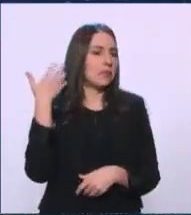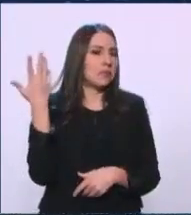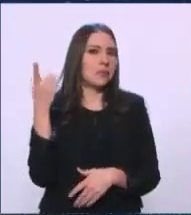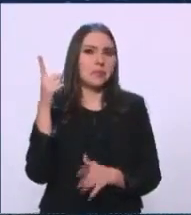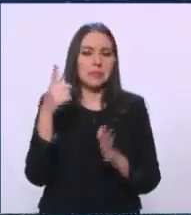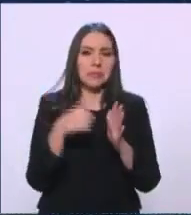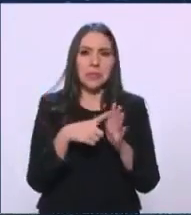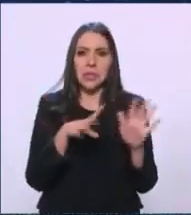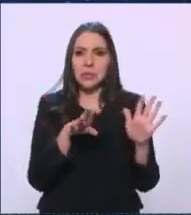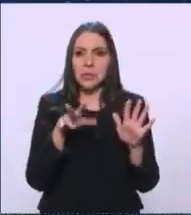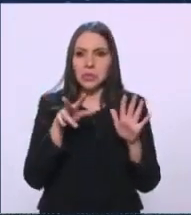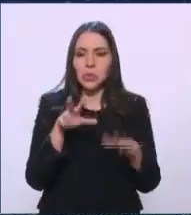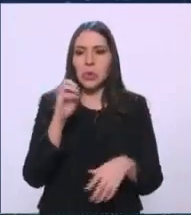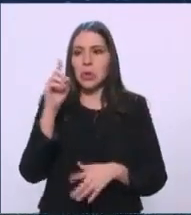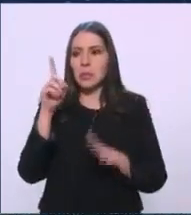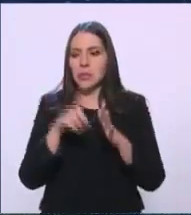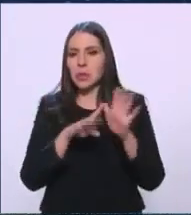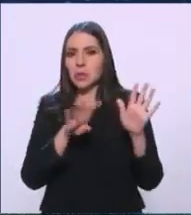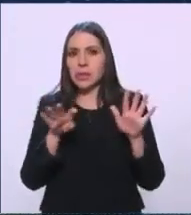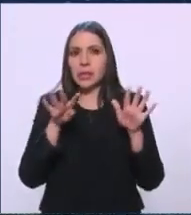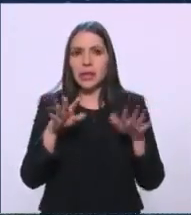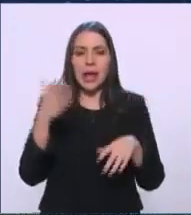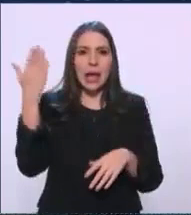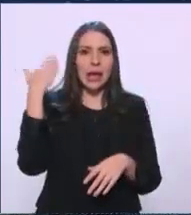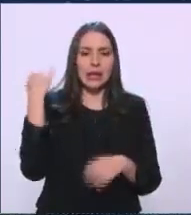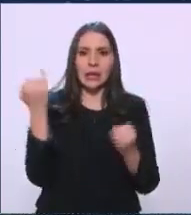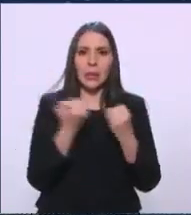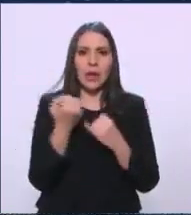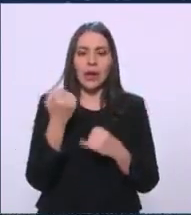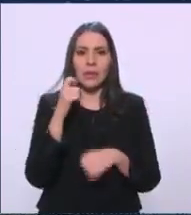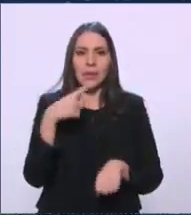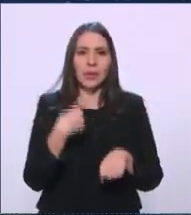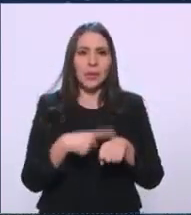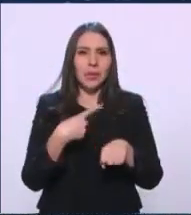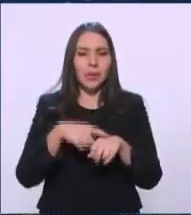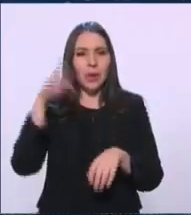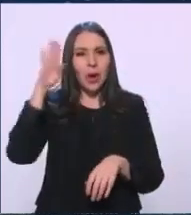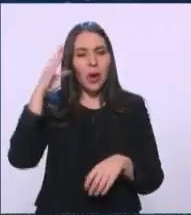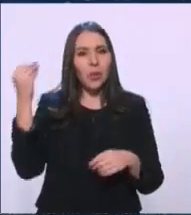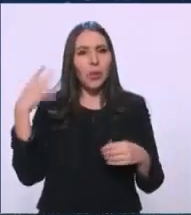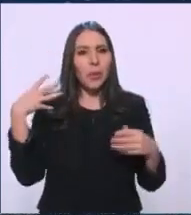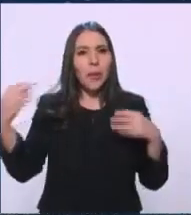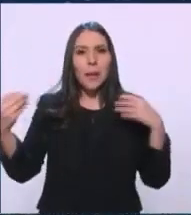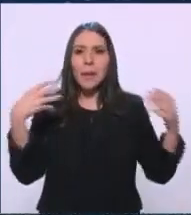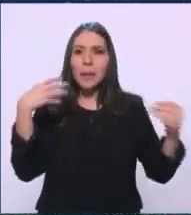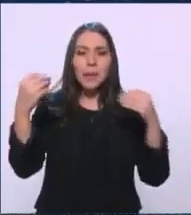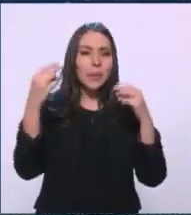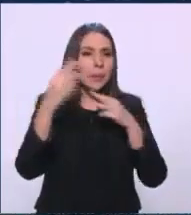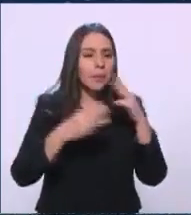1918-19, y donde se enfrentan la crisis que es parecida a la del